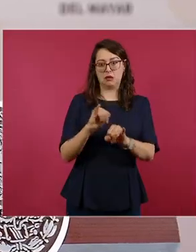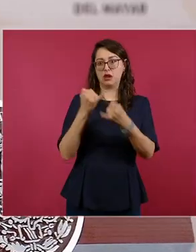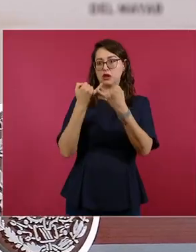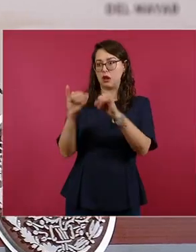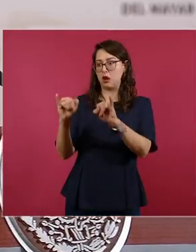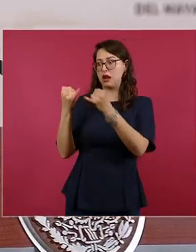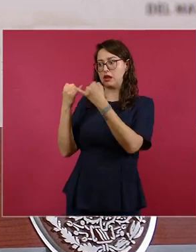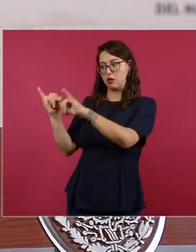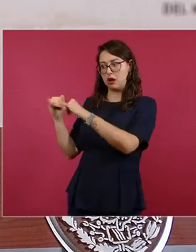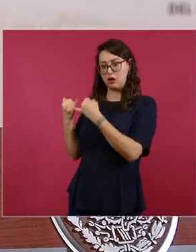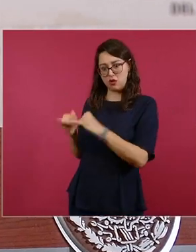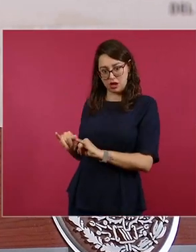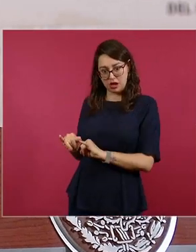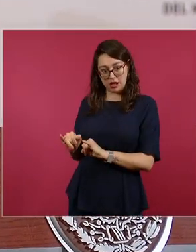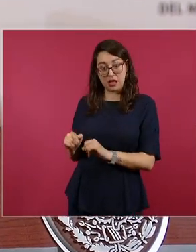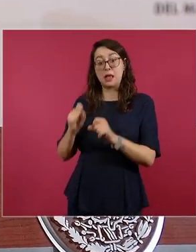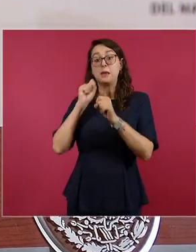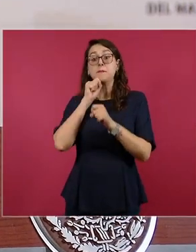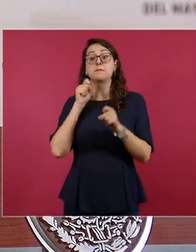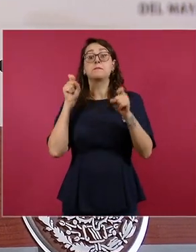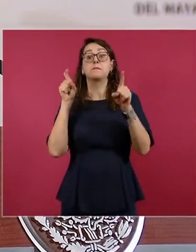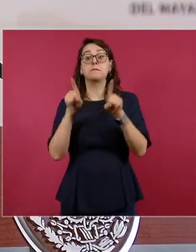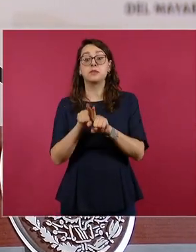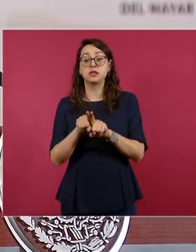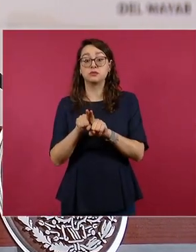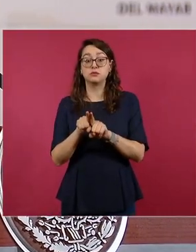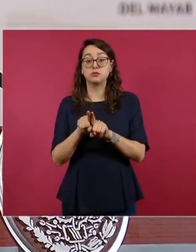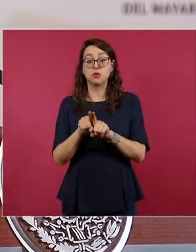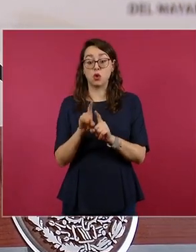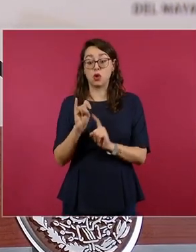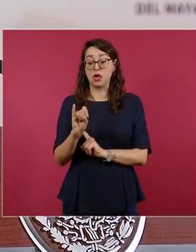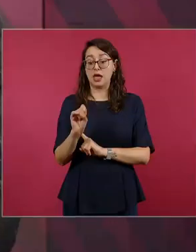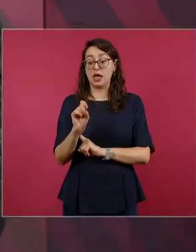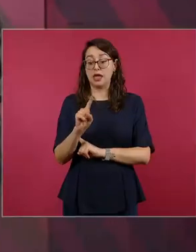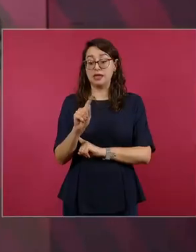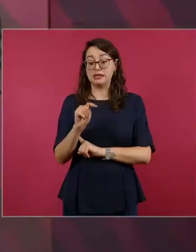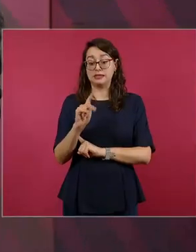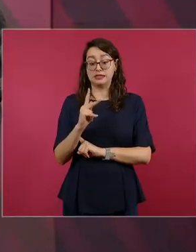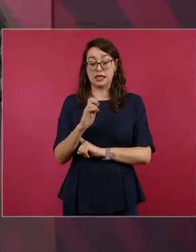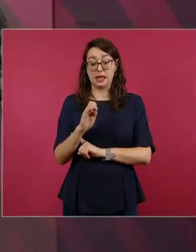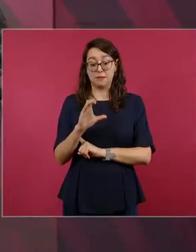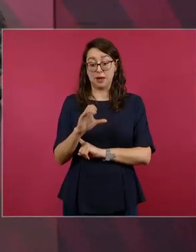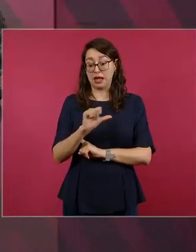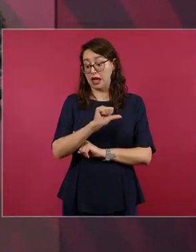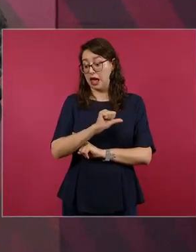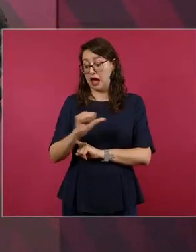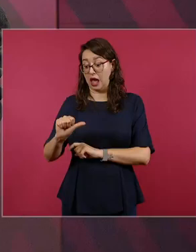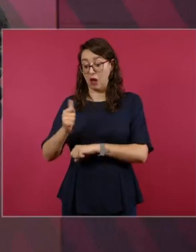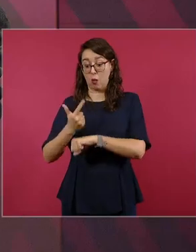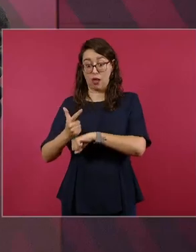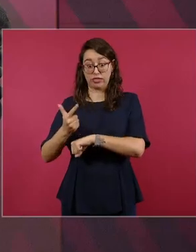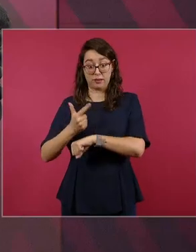de Ixtepec hasta la frontera con Guatemala